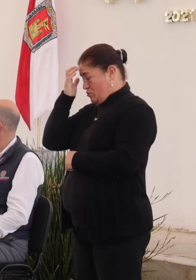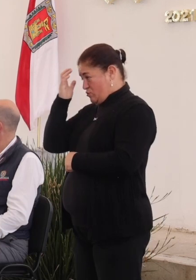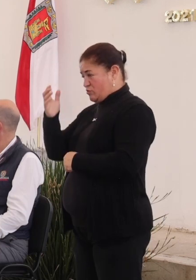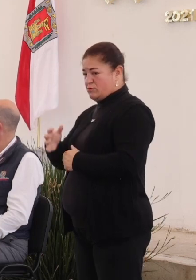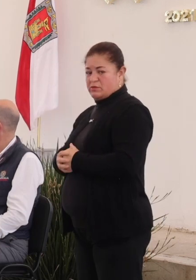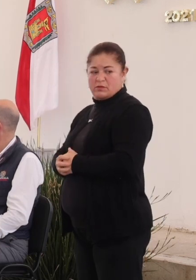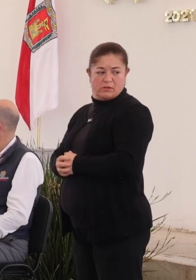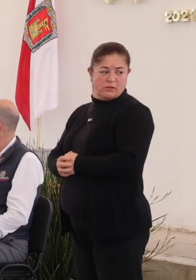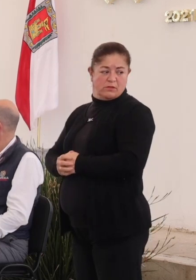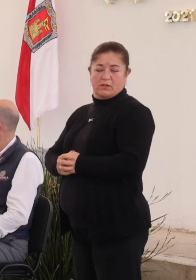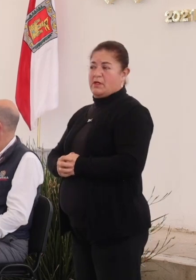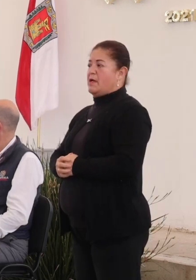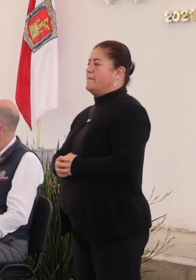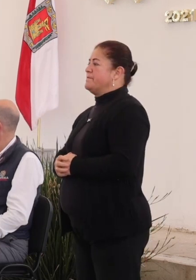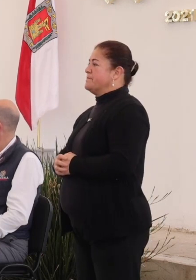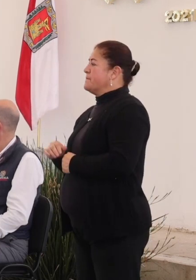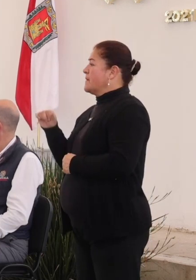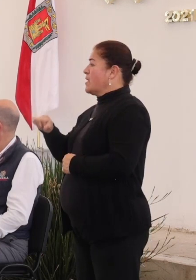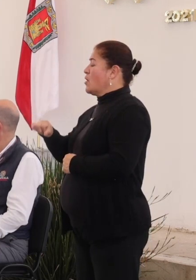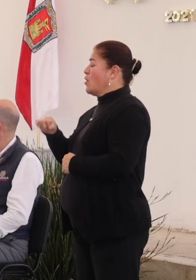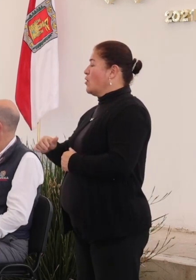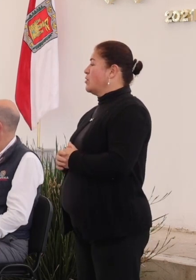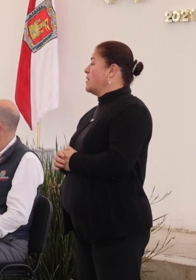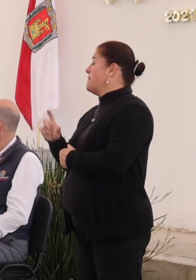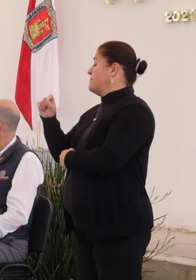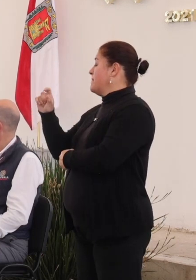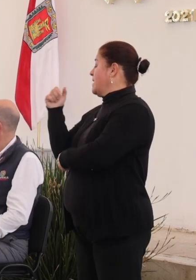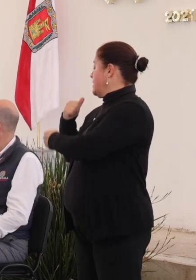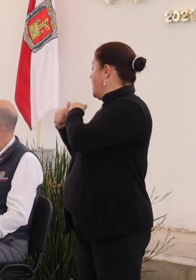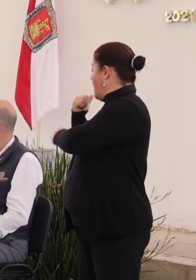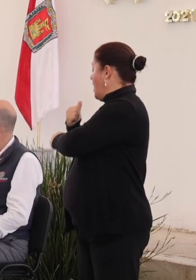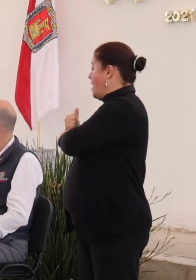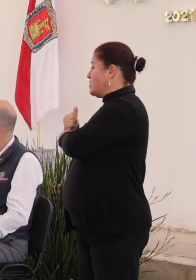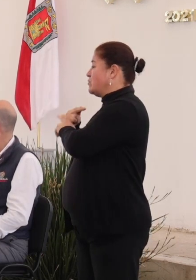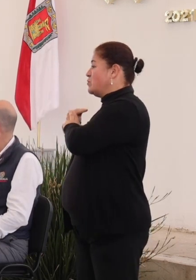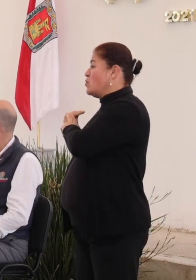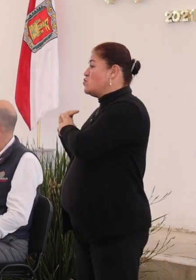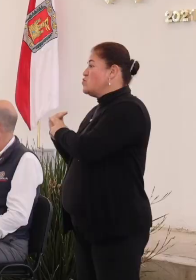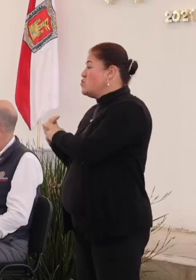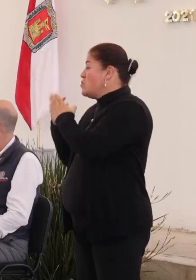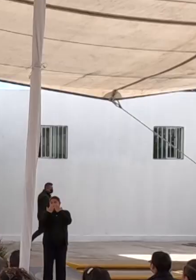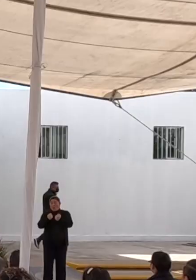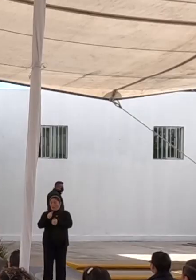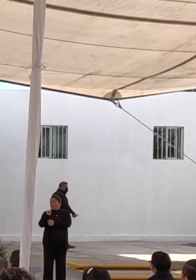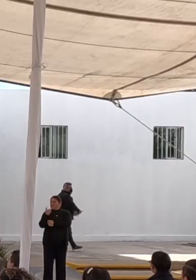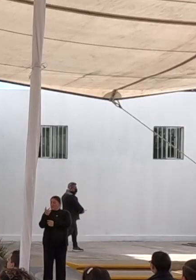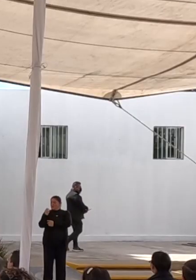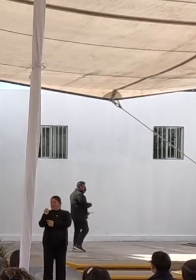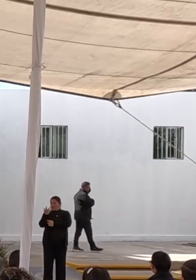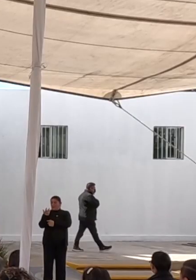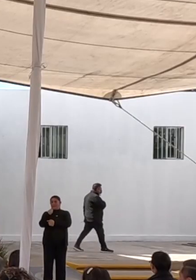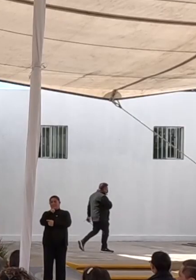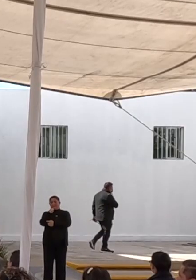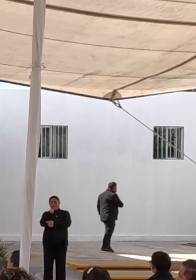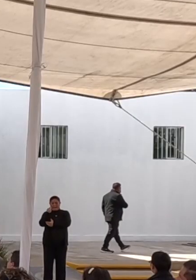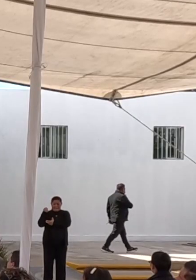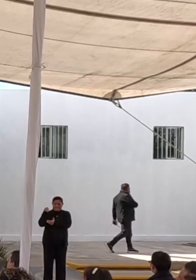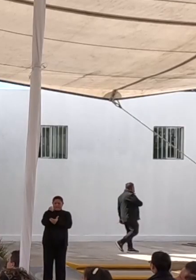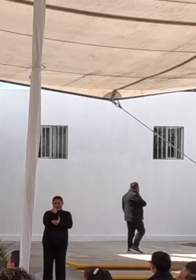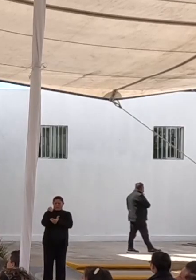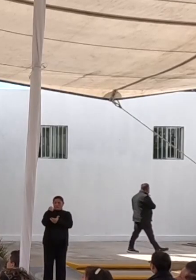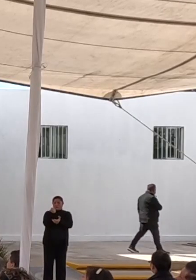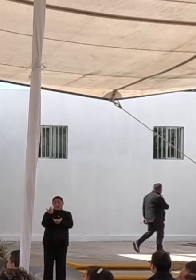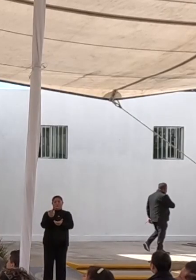después de 20 años que no había inversión en tecnología y en un centro